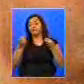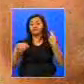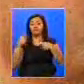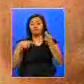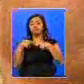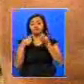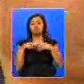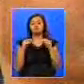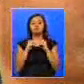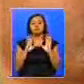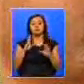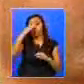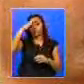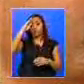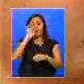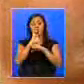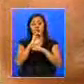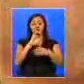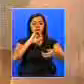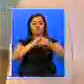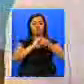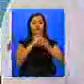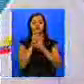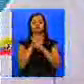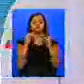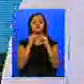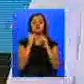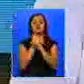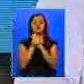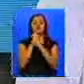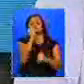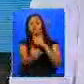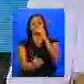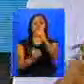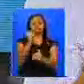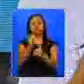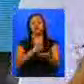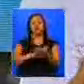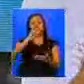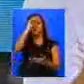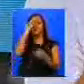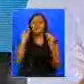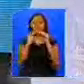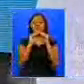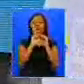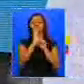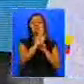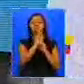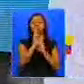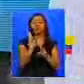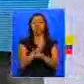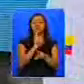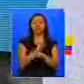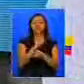Cuba-Ecuador y que va a generar producción y va a generar más trabajo y aprender más sobre los bioinsumos con